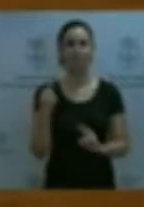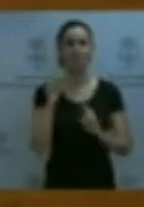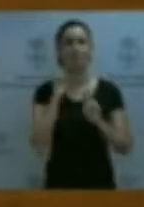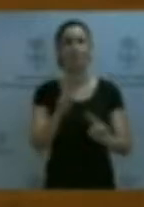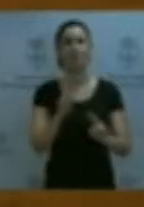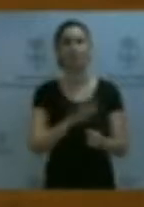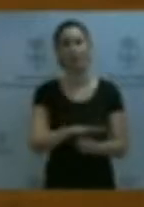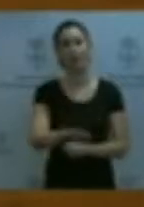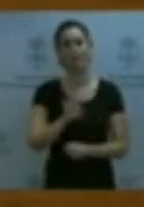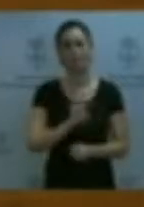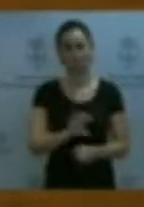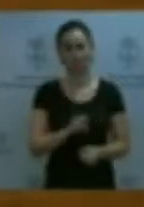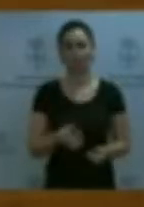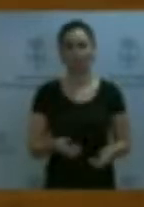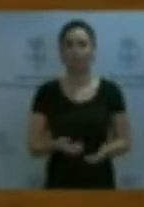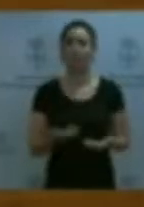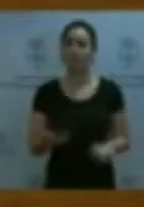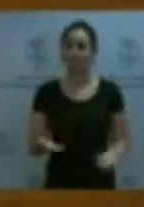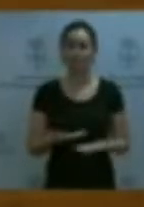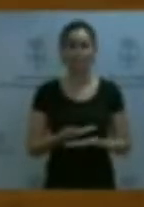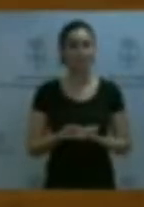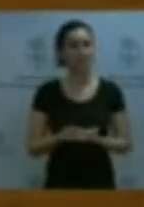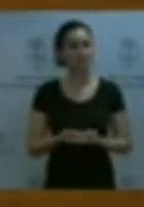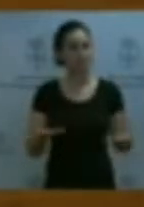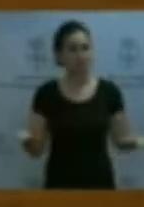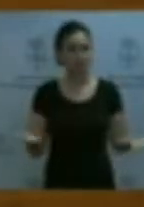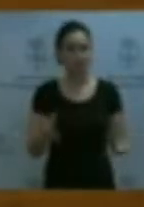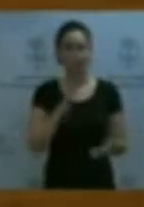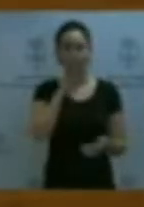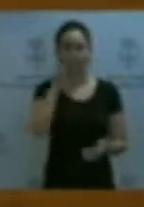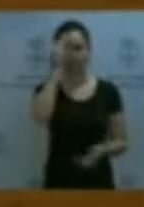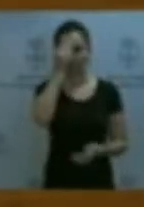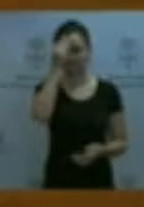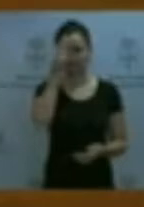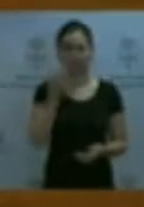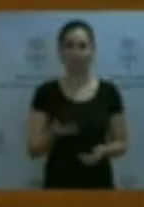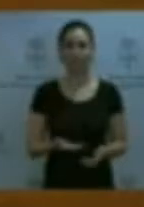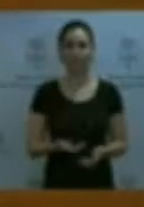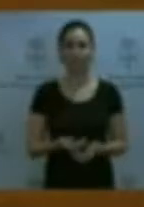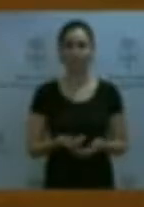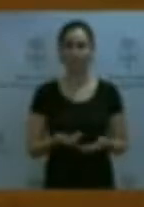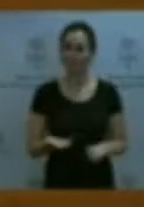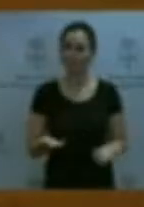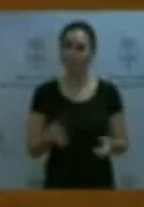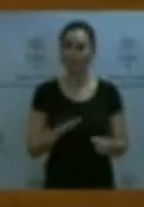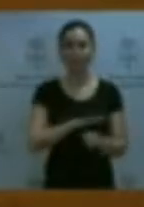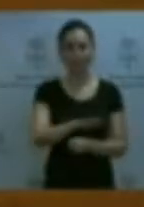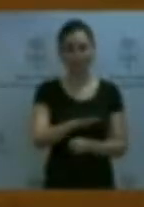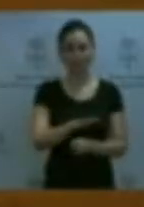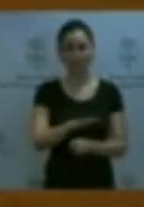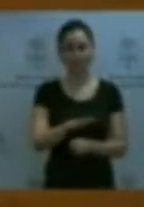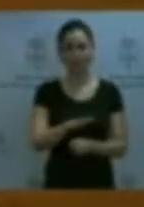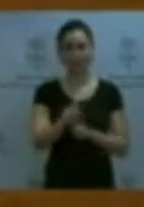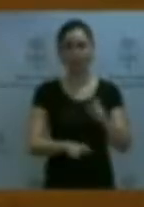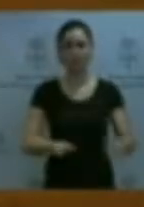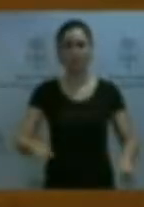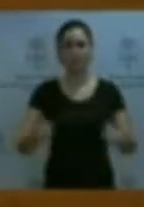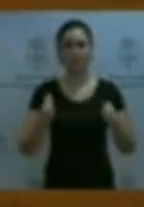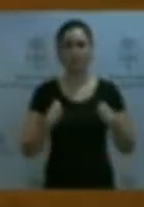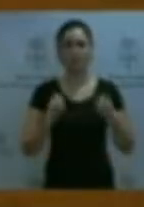sinceramente, creemos que también en esta materia podemos y debemos actuar desde la Cámara